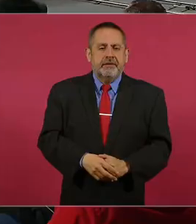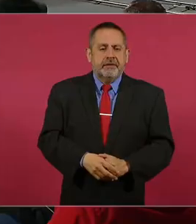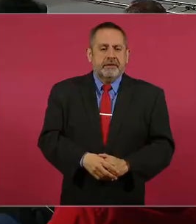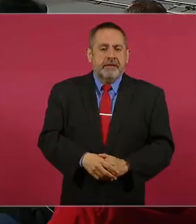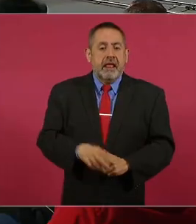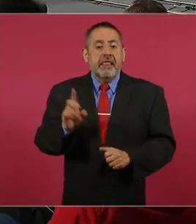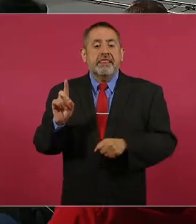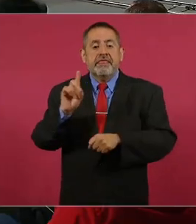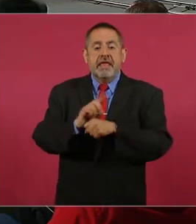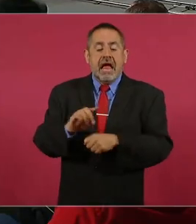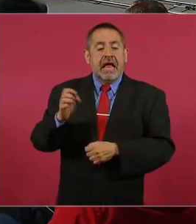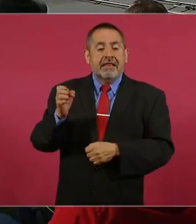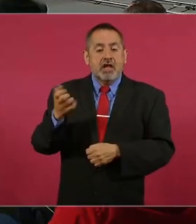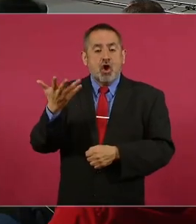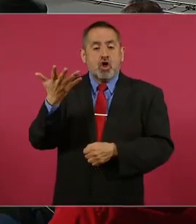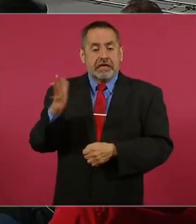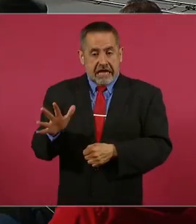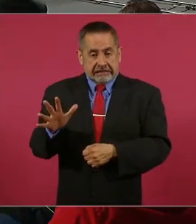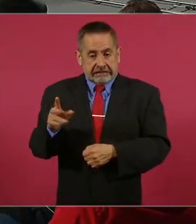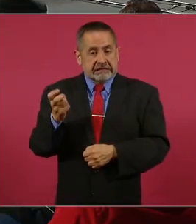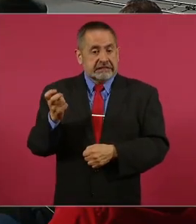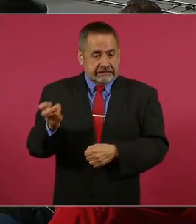el 10 de enero,